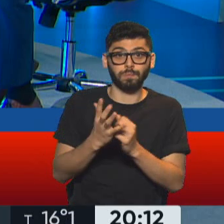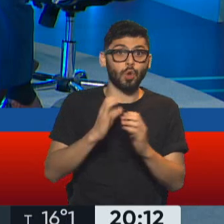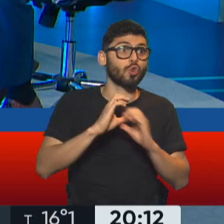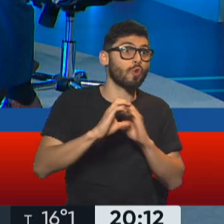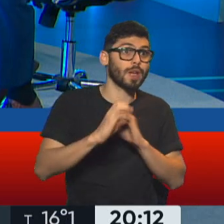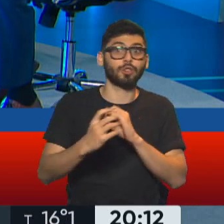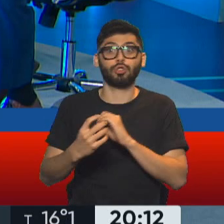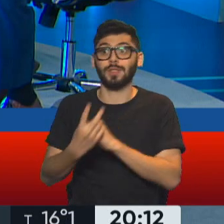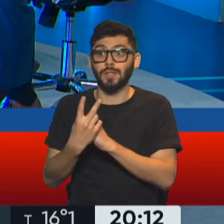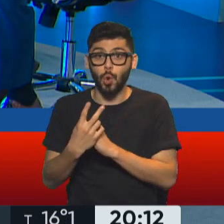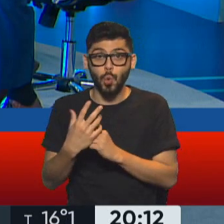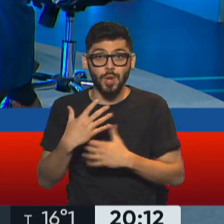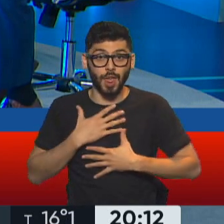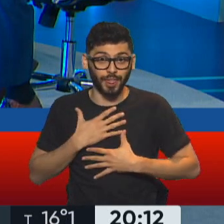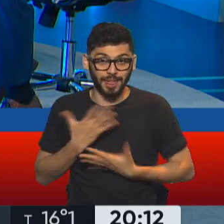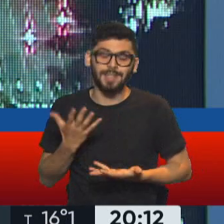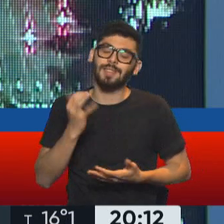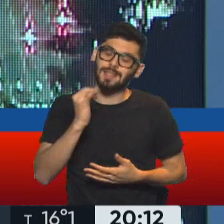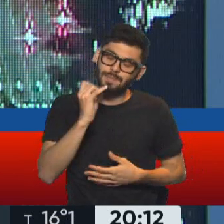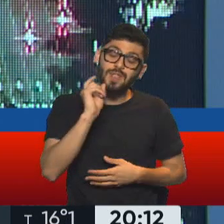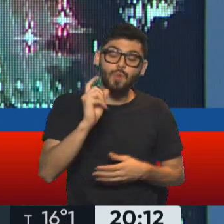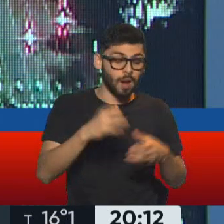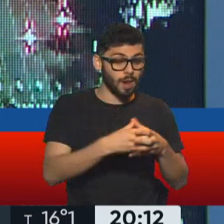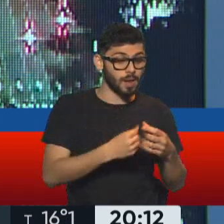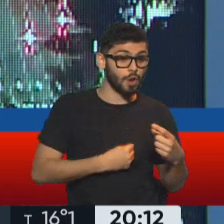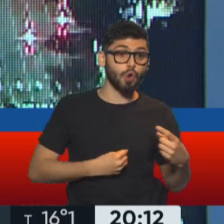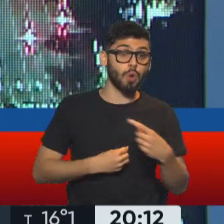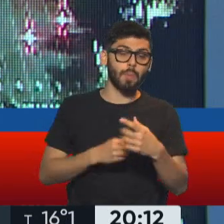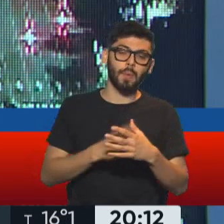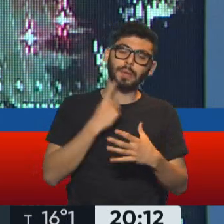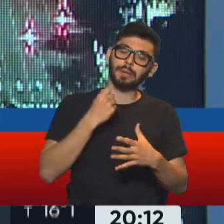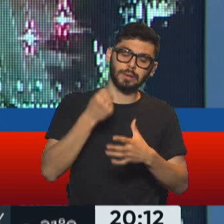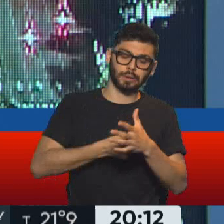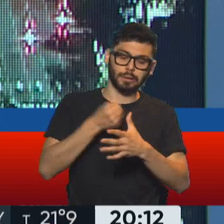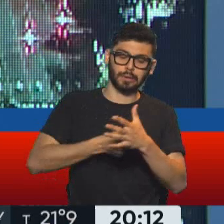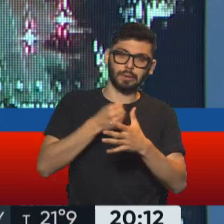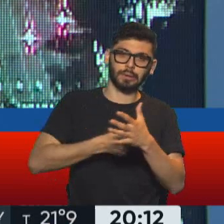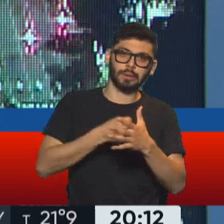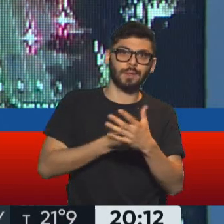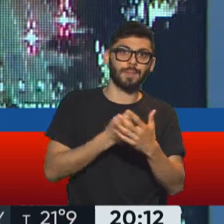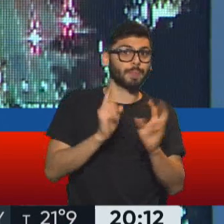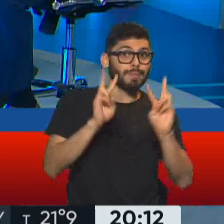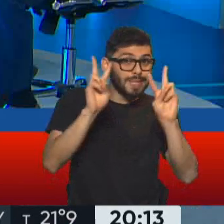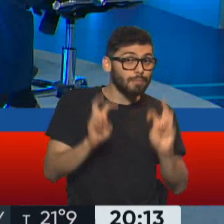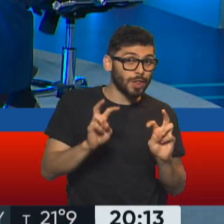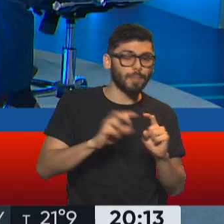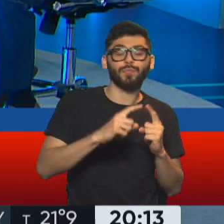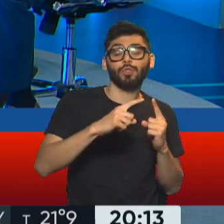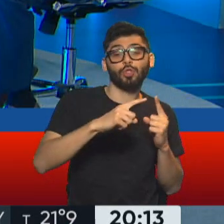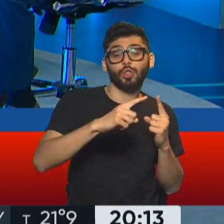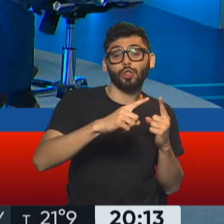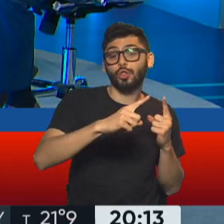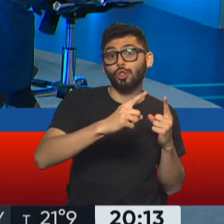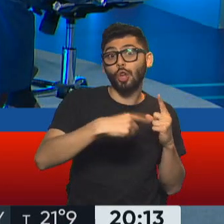también. Ahora, lo que yo sí creo es que la oposición va a tratar de mantener este tema y otros que